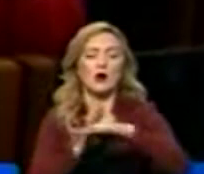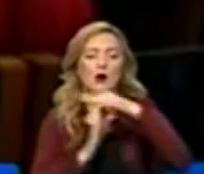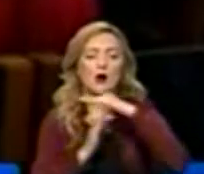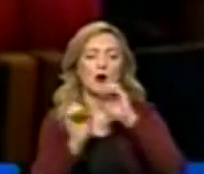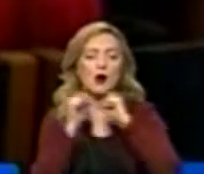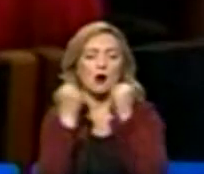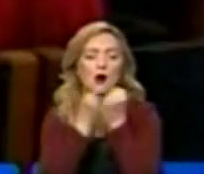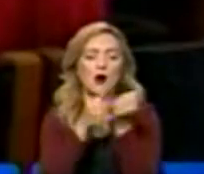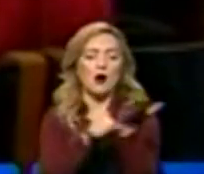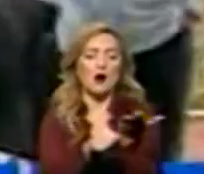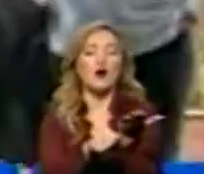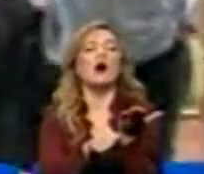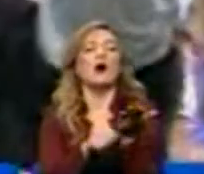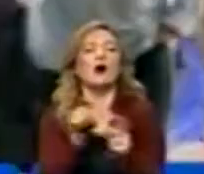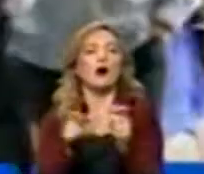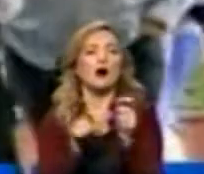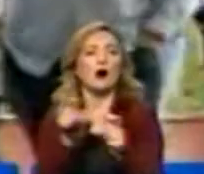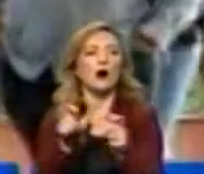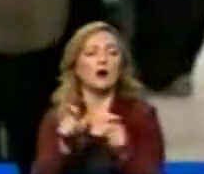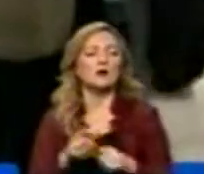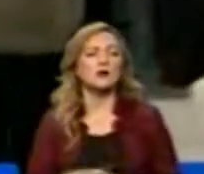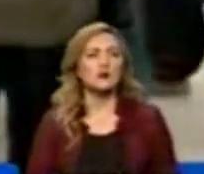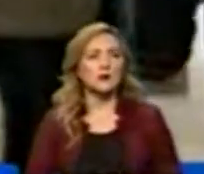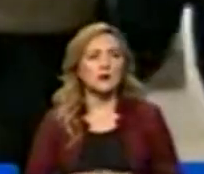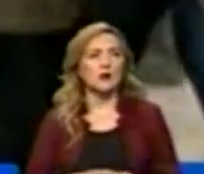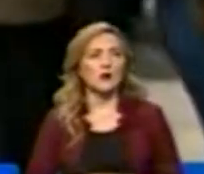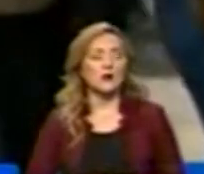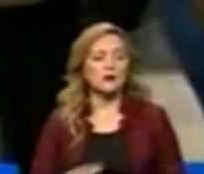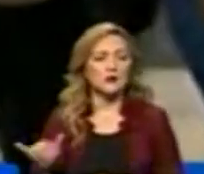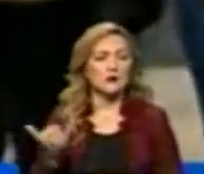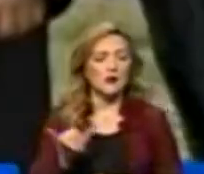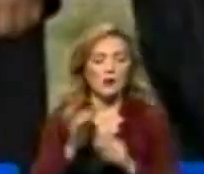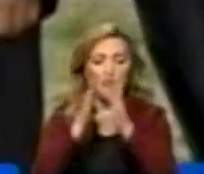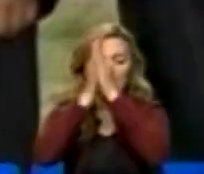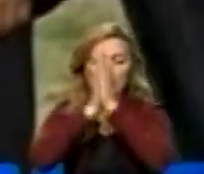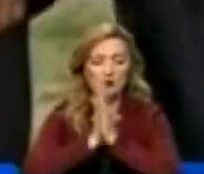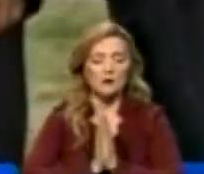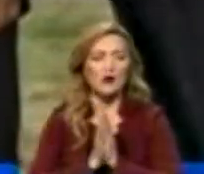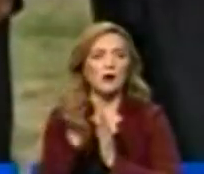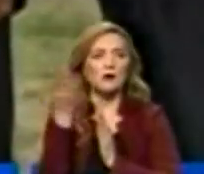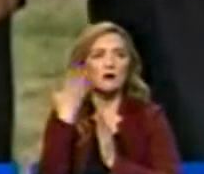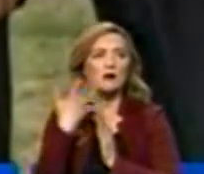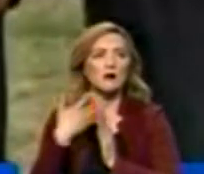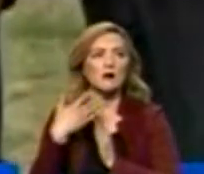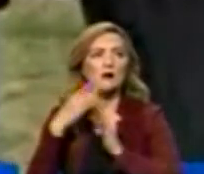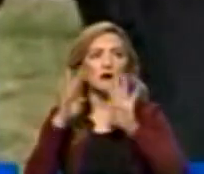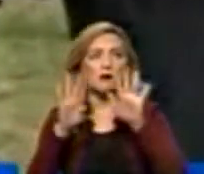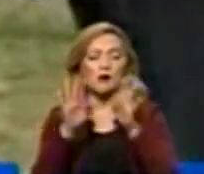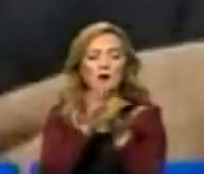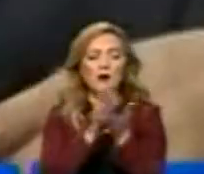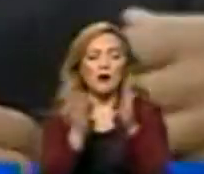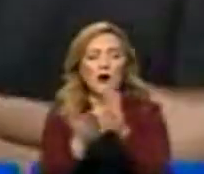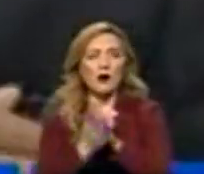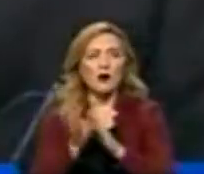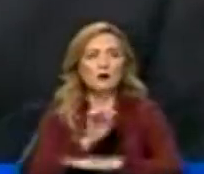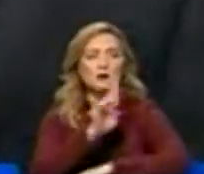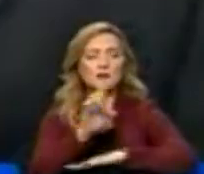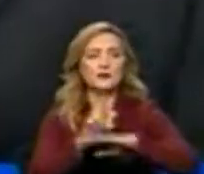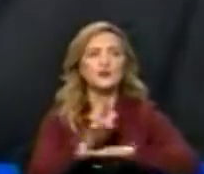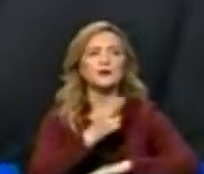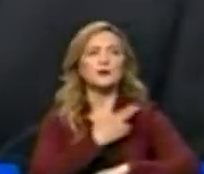y en la hermandad entre los ciudadanos pero eso no ocurrió en la misa que ofició el pasado 9 de noviembre el rector de la